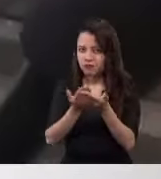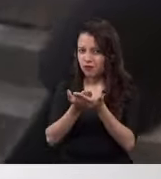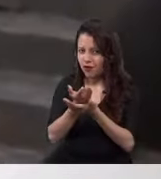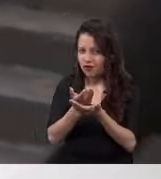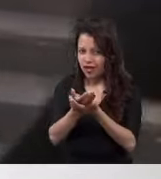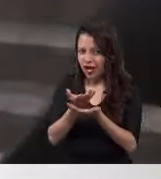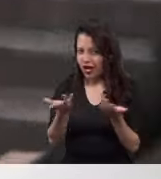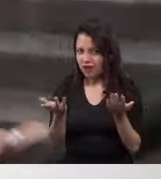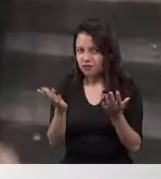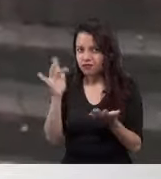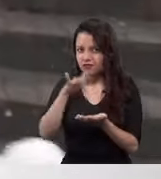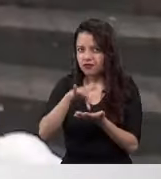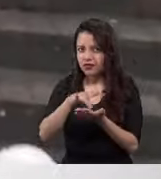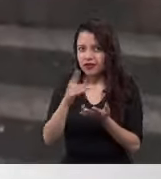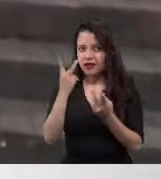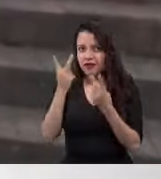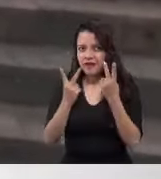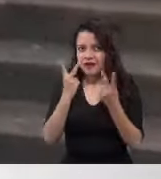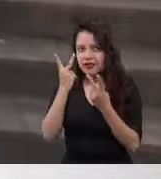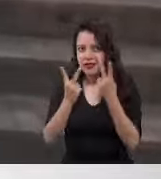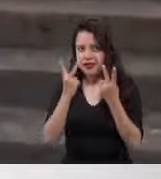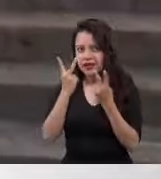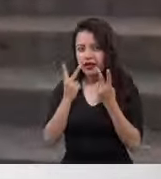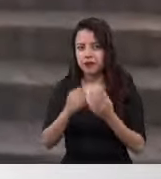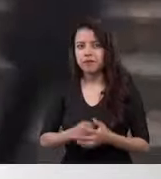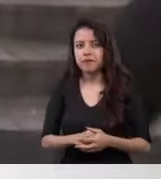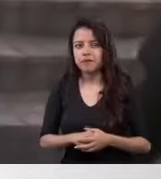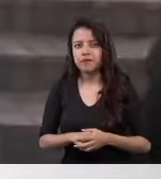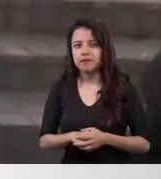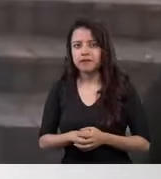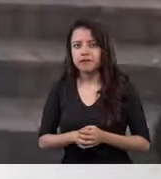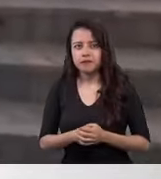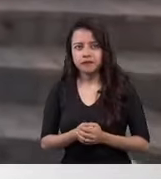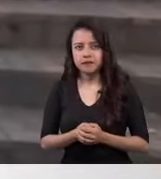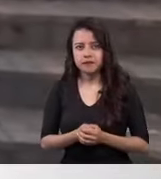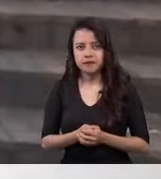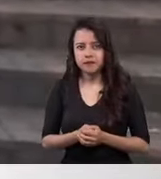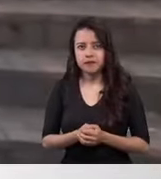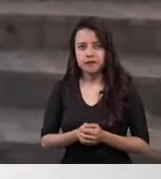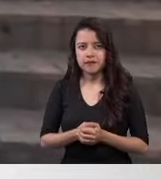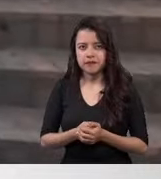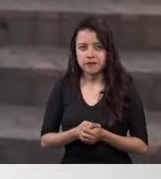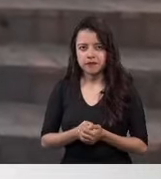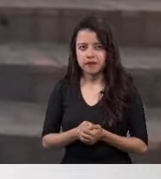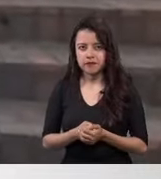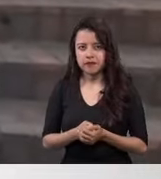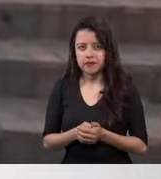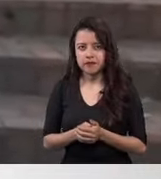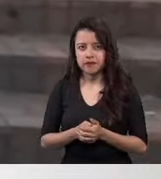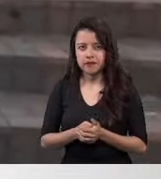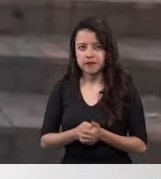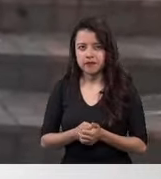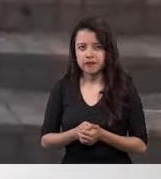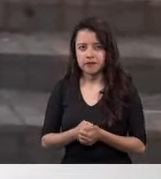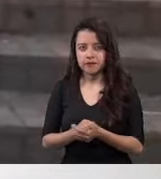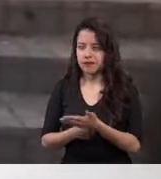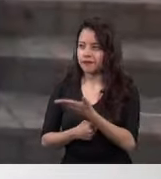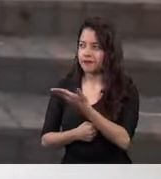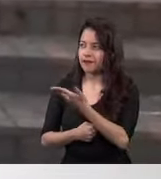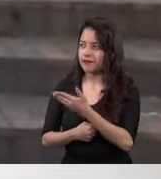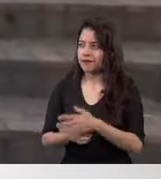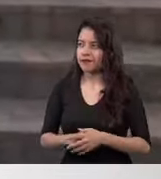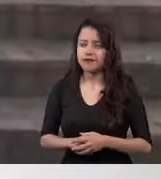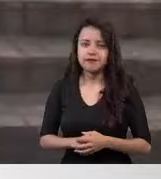una preguntita súper sencilla. Bueno, está bien Julio César. Don Julio, ¿cuál es el lugar turístico de Manizales, el que usted